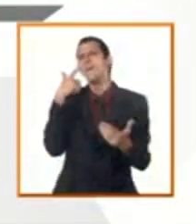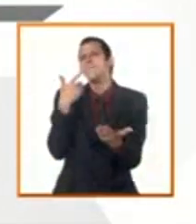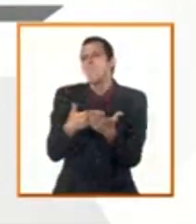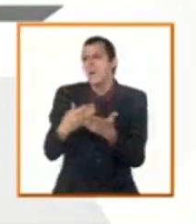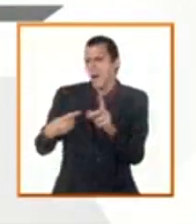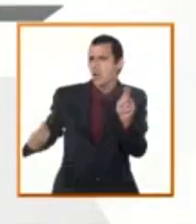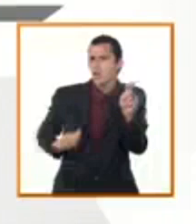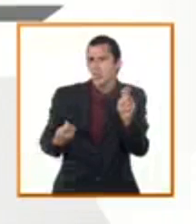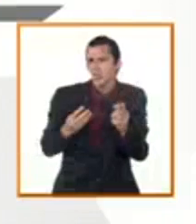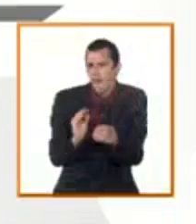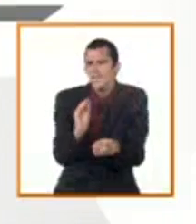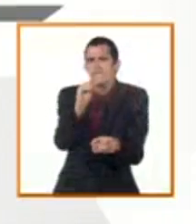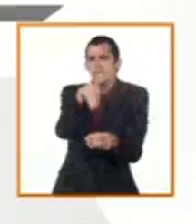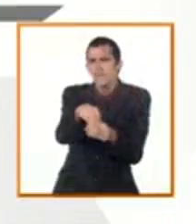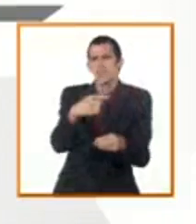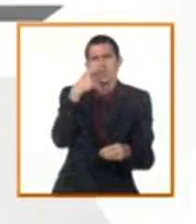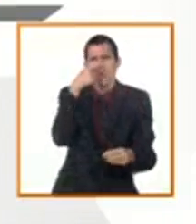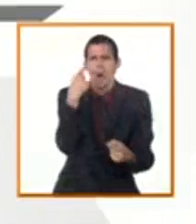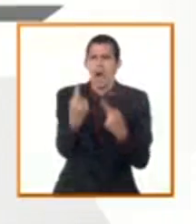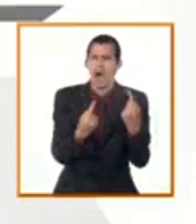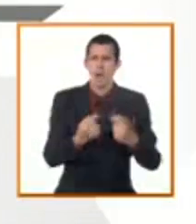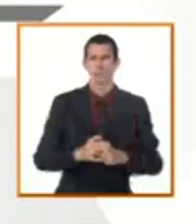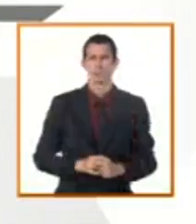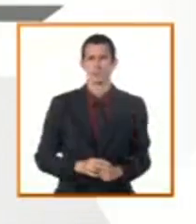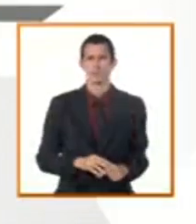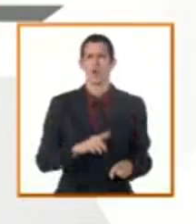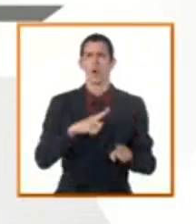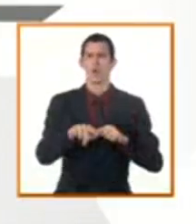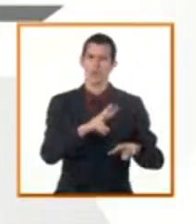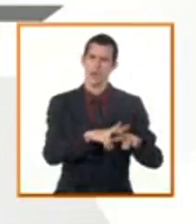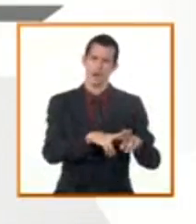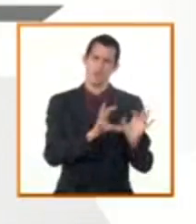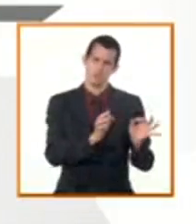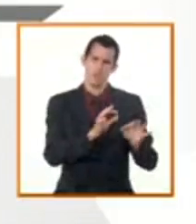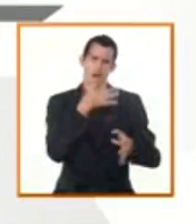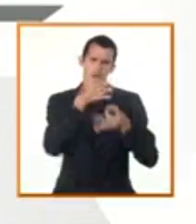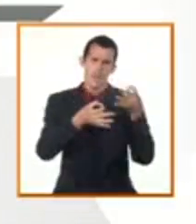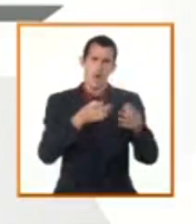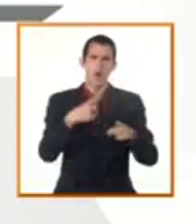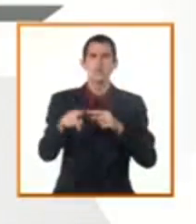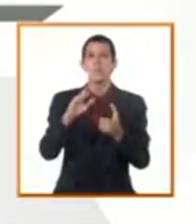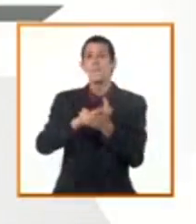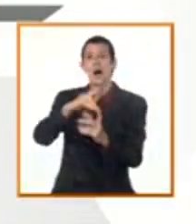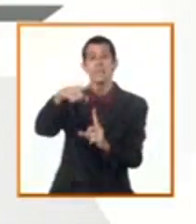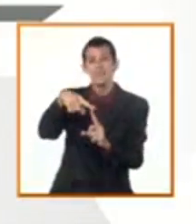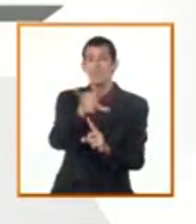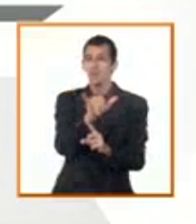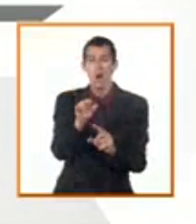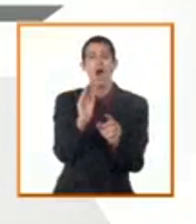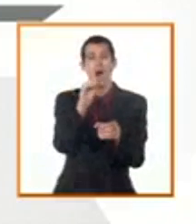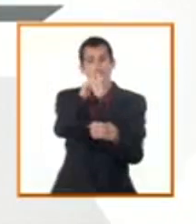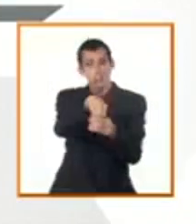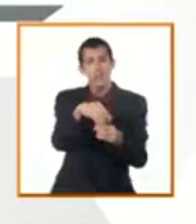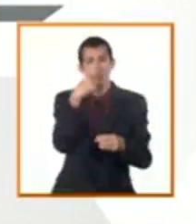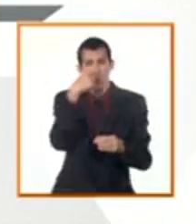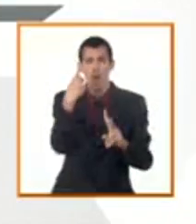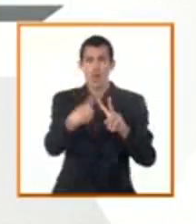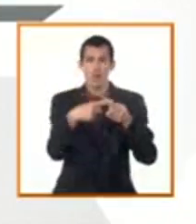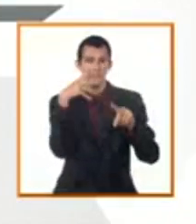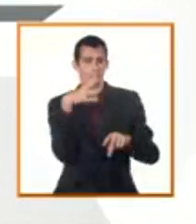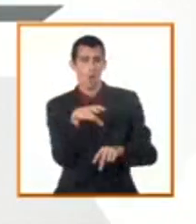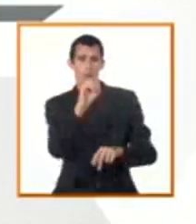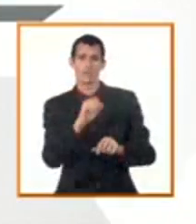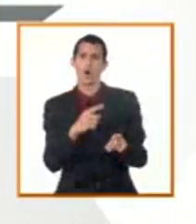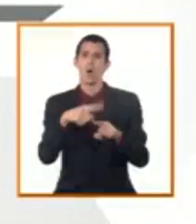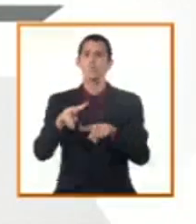principal elemento, pero también Matanza, el aeropuerto de Holguín y el aeropuerto de Santiago de Cuba. De los orígenes, ocho orígenes hasta el